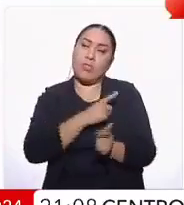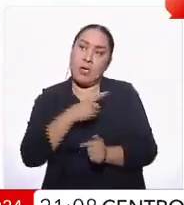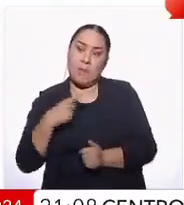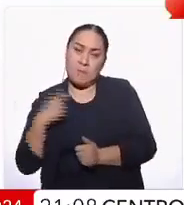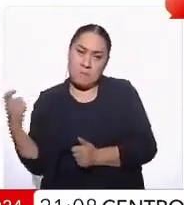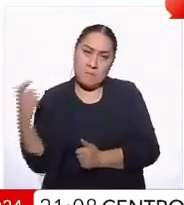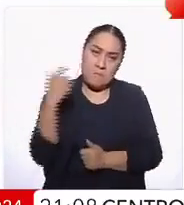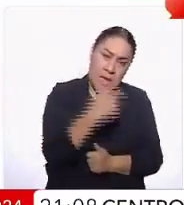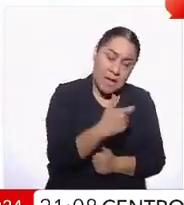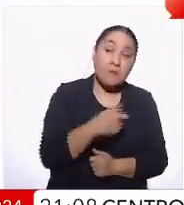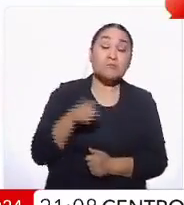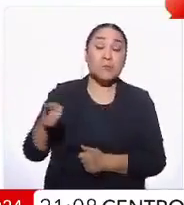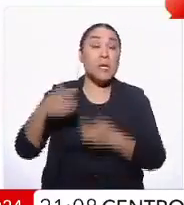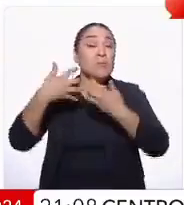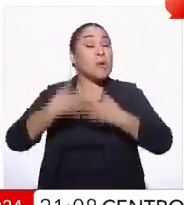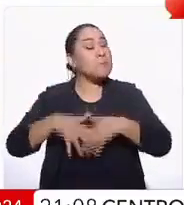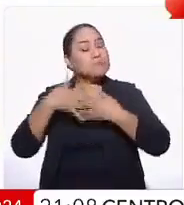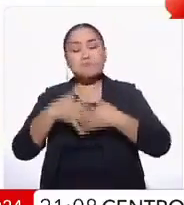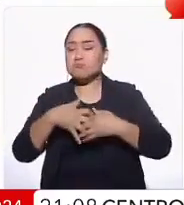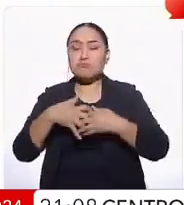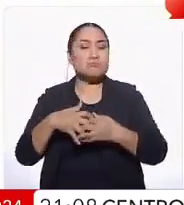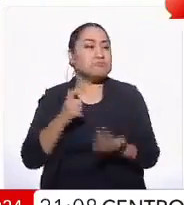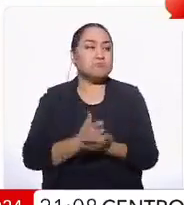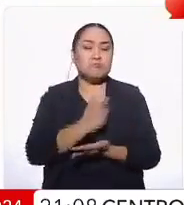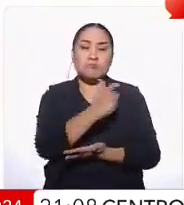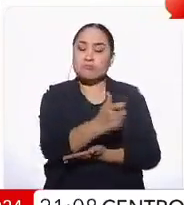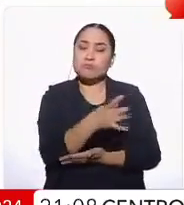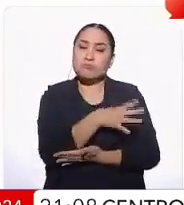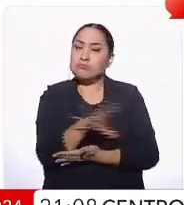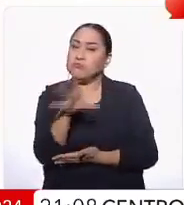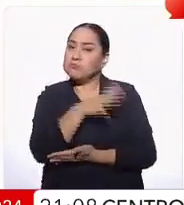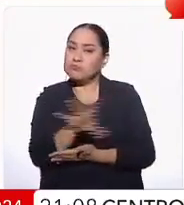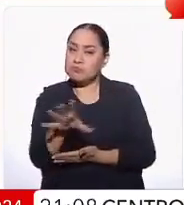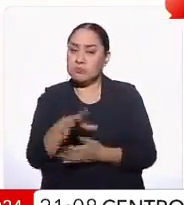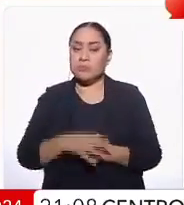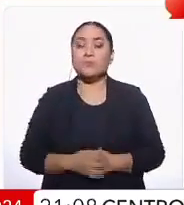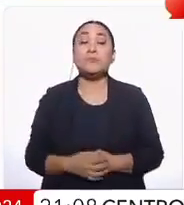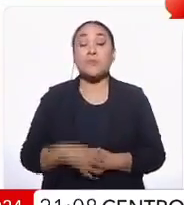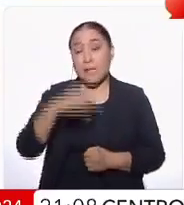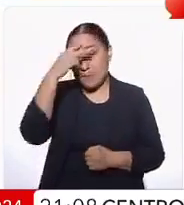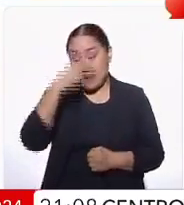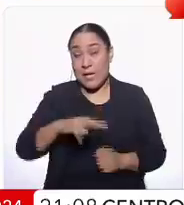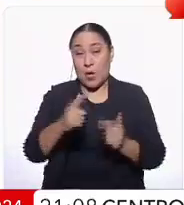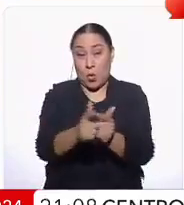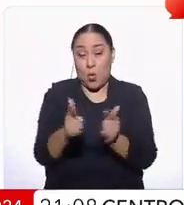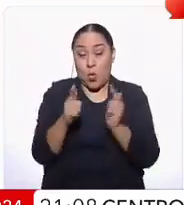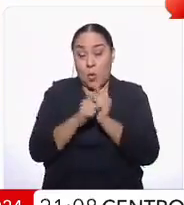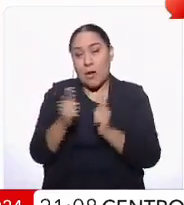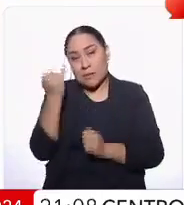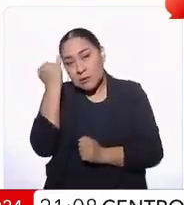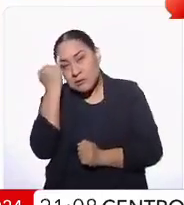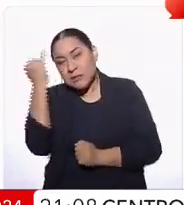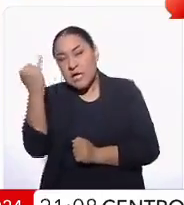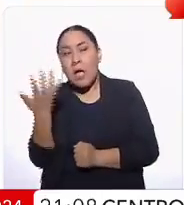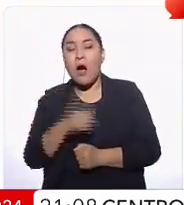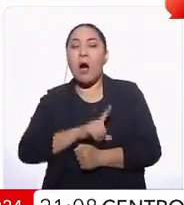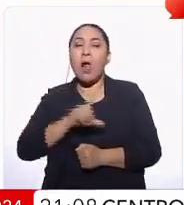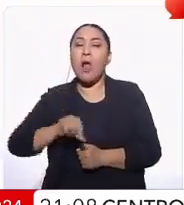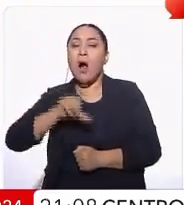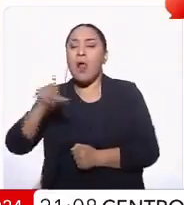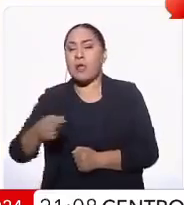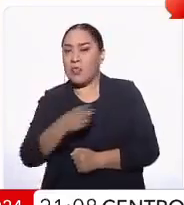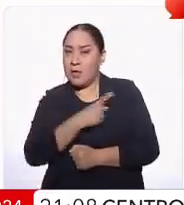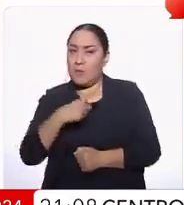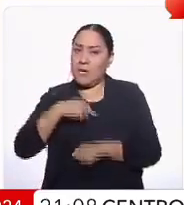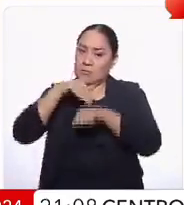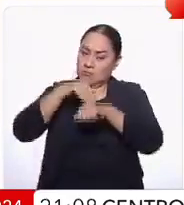fideicomiso, la empresa sigue sin cumplir con la reparación del daño. Grupo México ha emprendido una estrategia de dilación para el